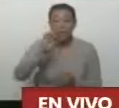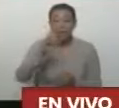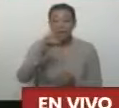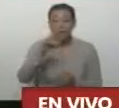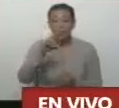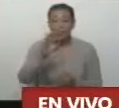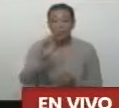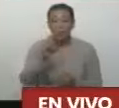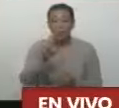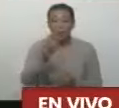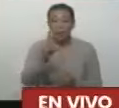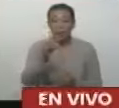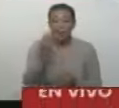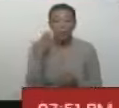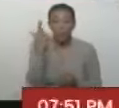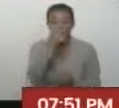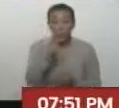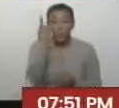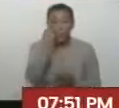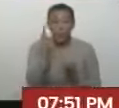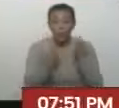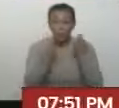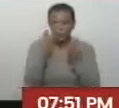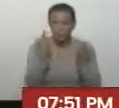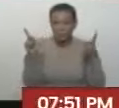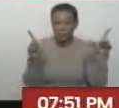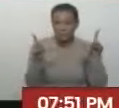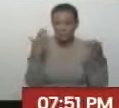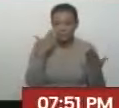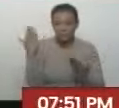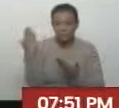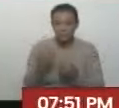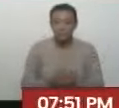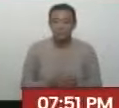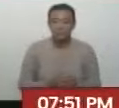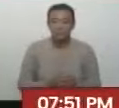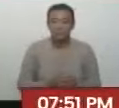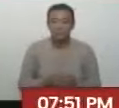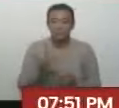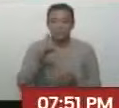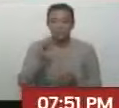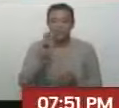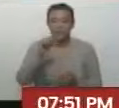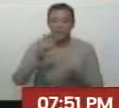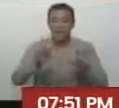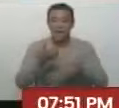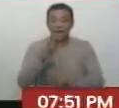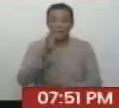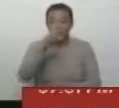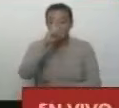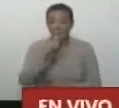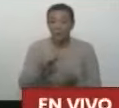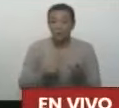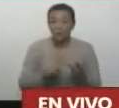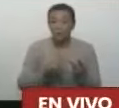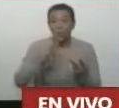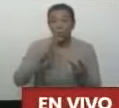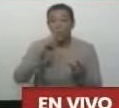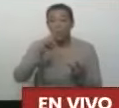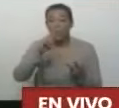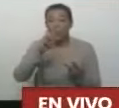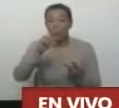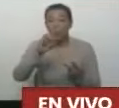Rodríguez. Tiene cara de Eduardo Rodríguez, ¿vale? ¿Ah? Daniel Guzmán, 14 años. Bruno